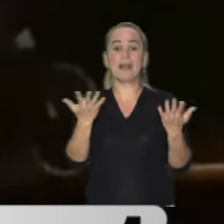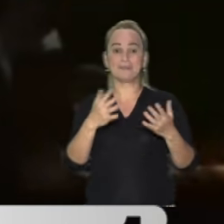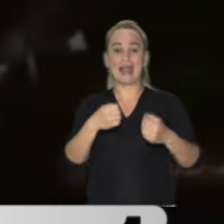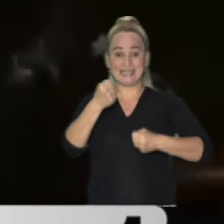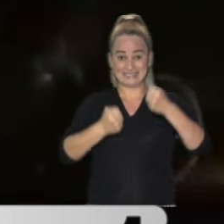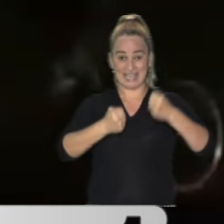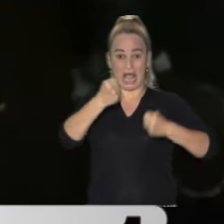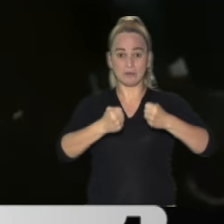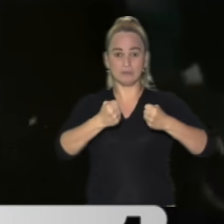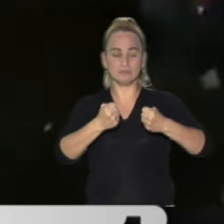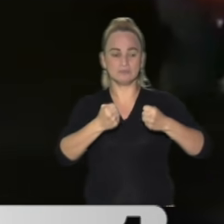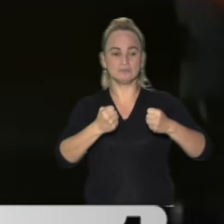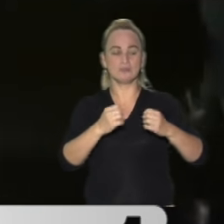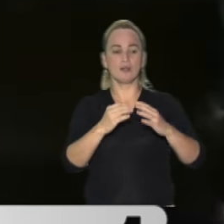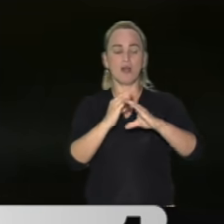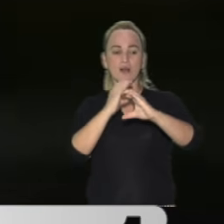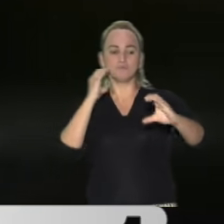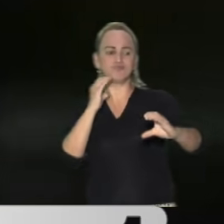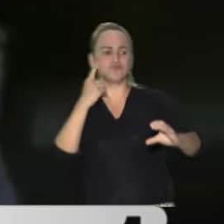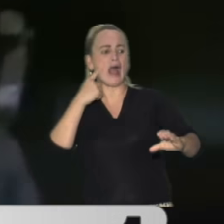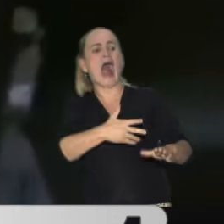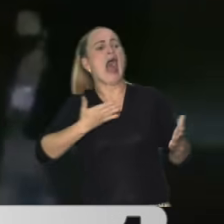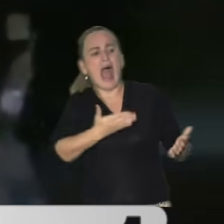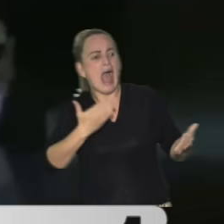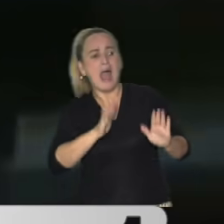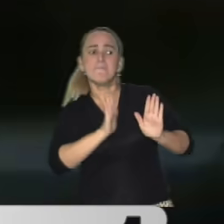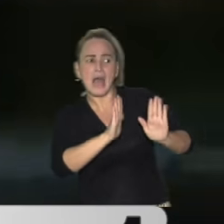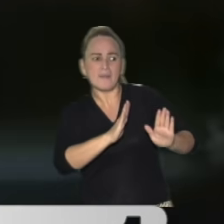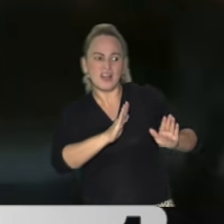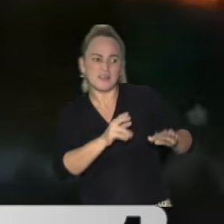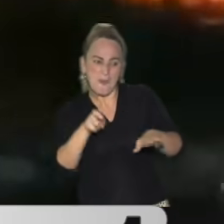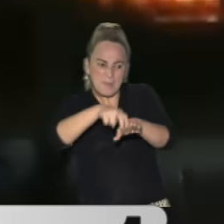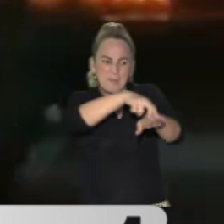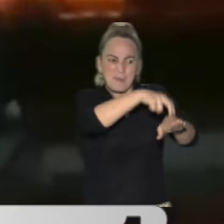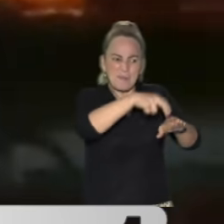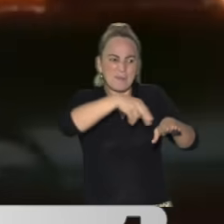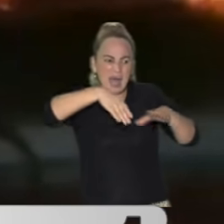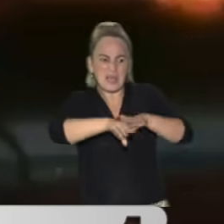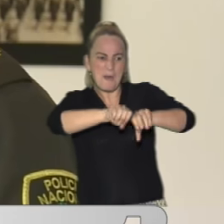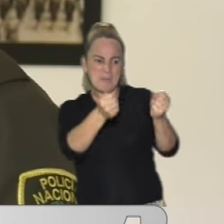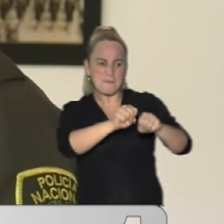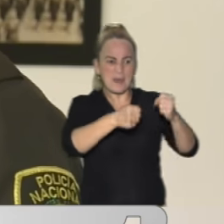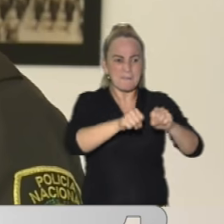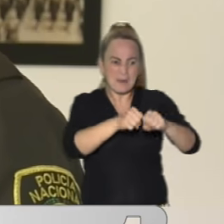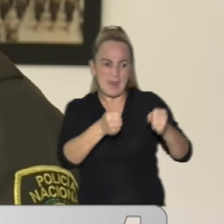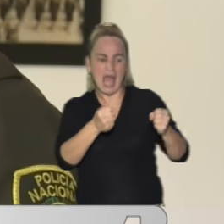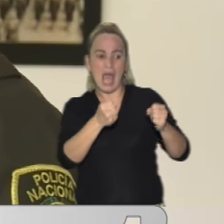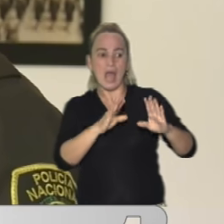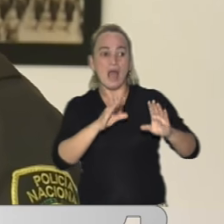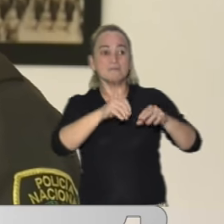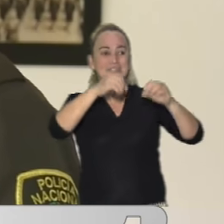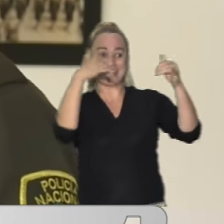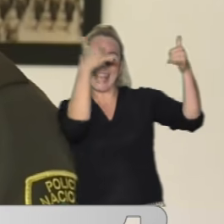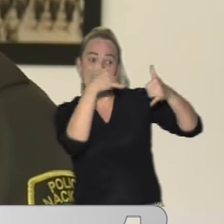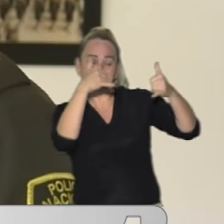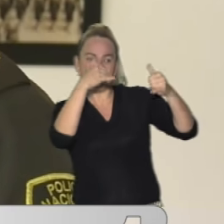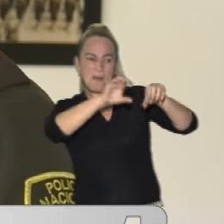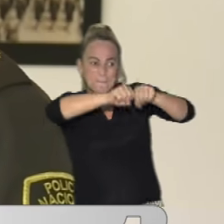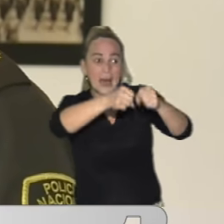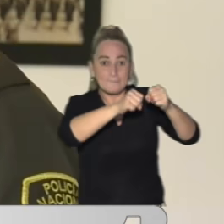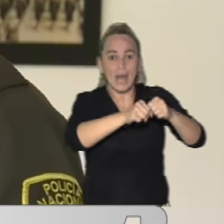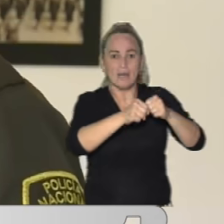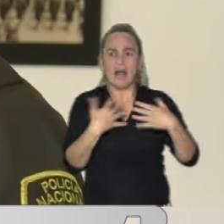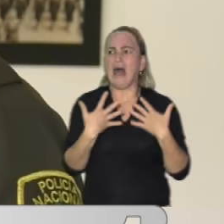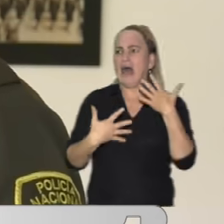hicieron parar abruptamente el articulado, ingresaron al articulado, violentaron todas las capacidades respecto a seguridad que tenía el mismo y también